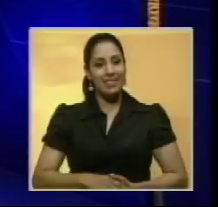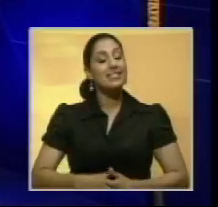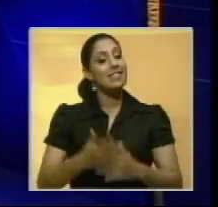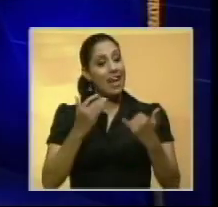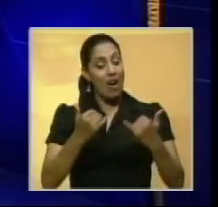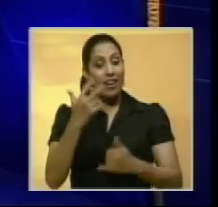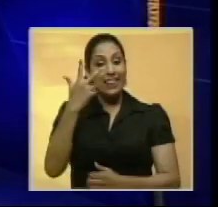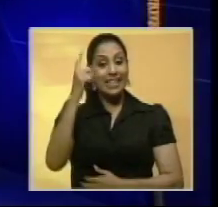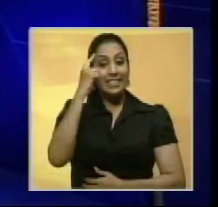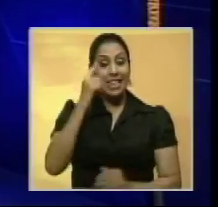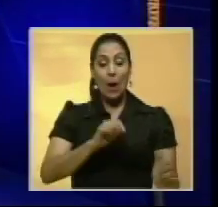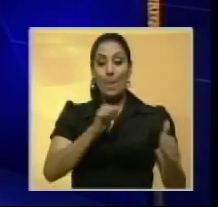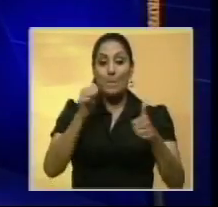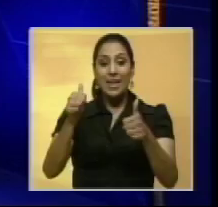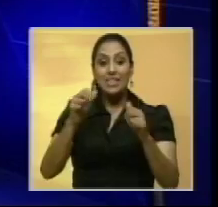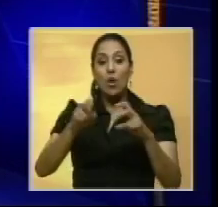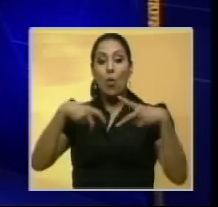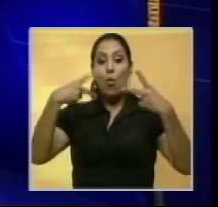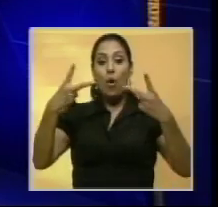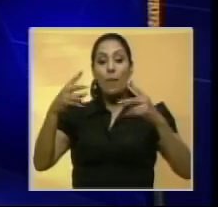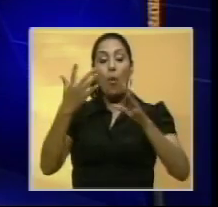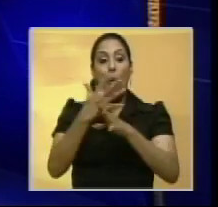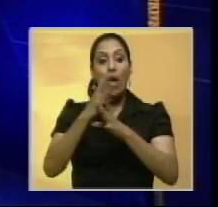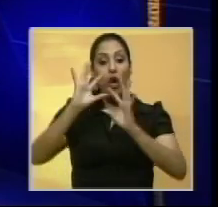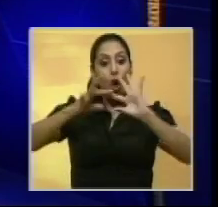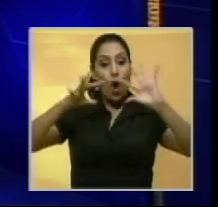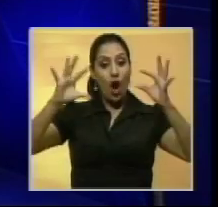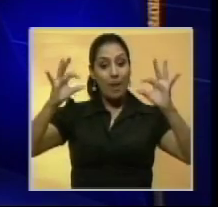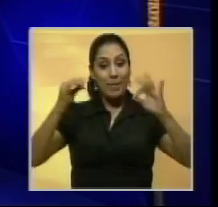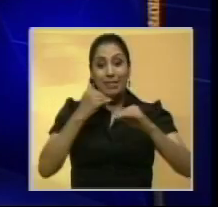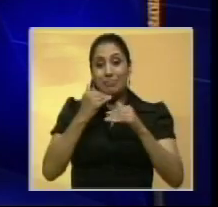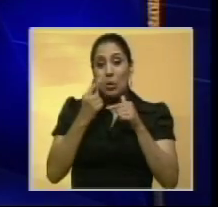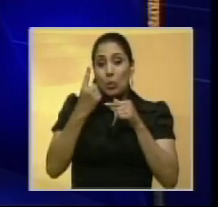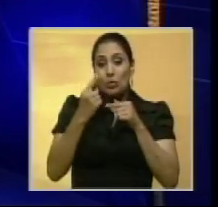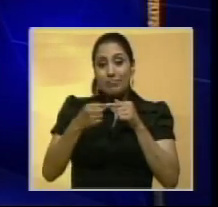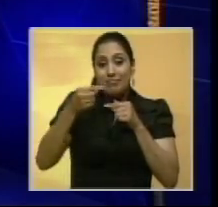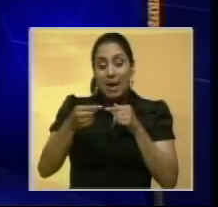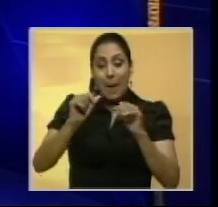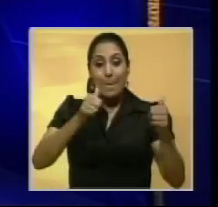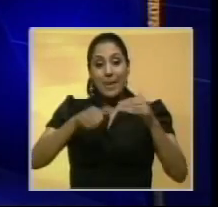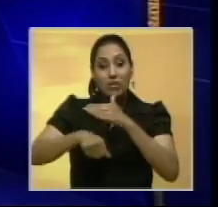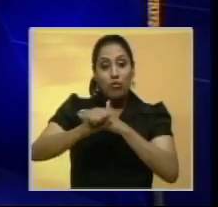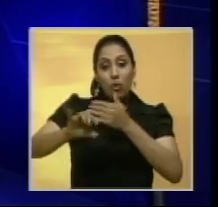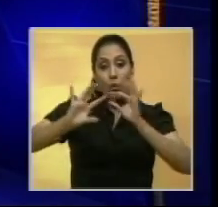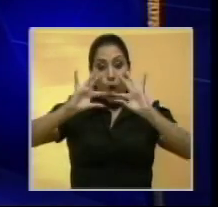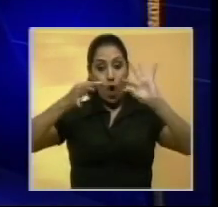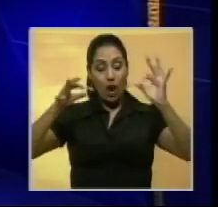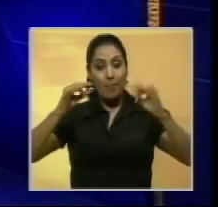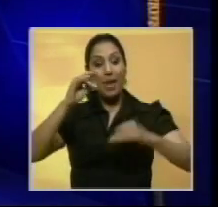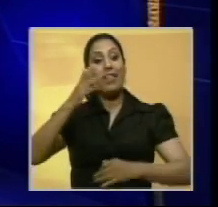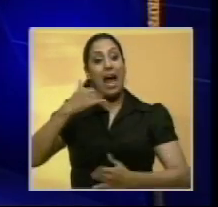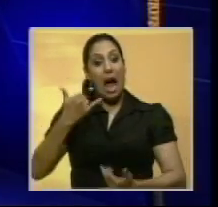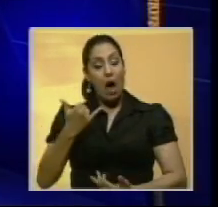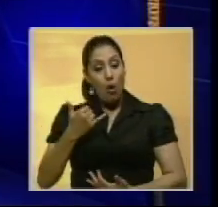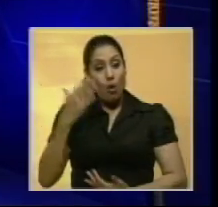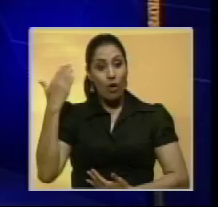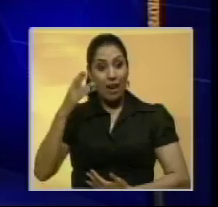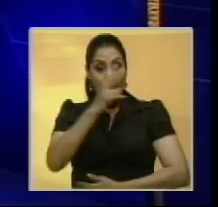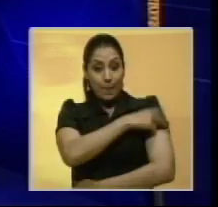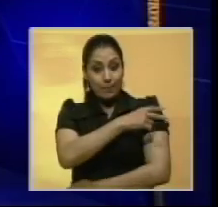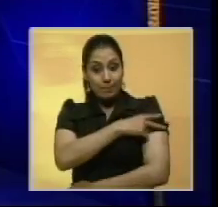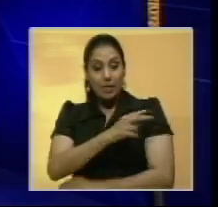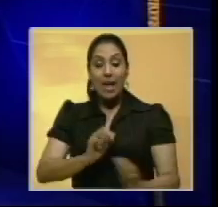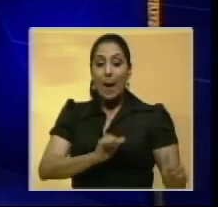A solo 3 días para la ceremonia de inauguración de los Juegos Olímpicos y a 1 para que inicie el fútbol olímpico, Río de Janeiro sigue